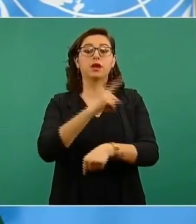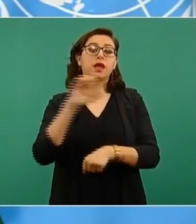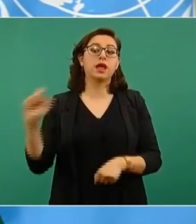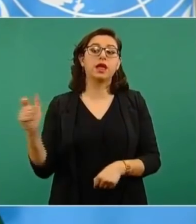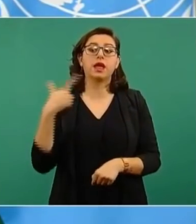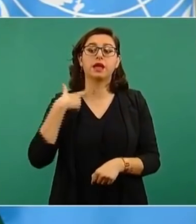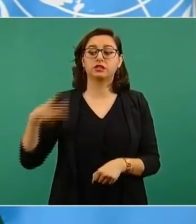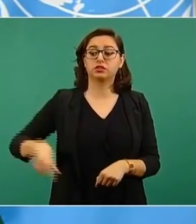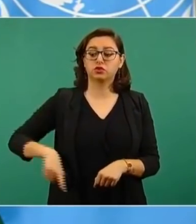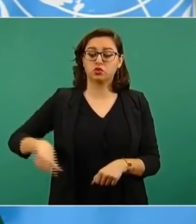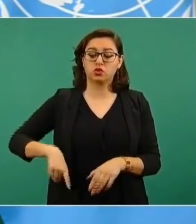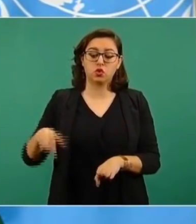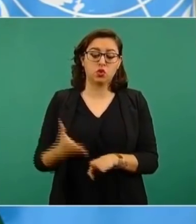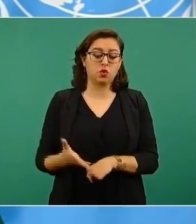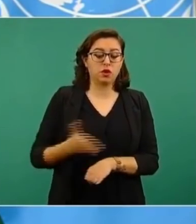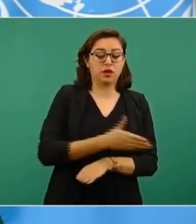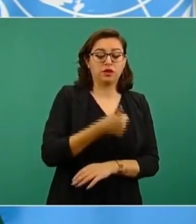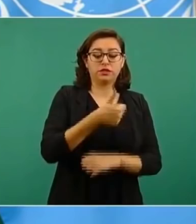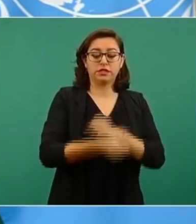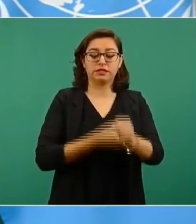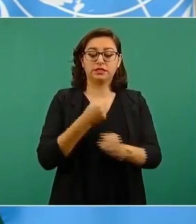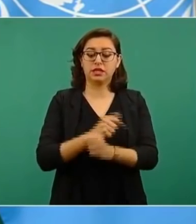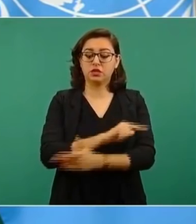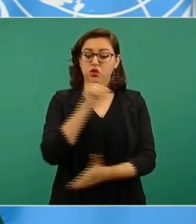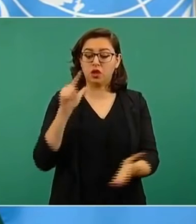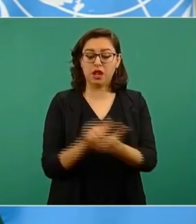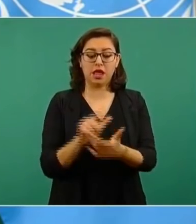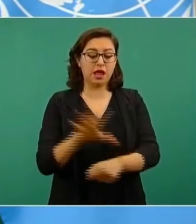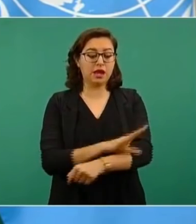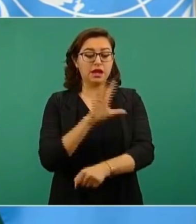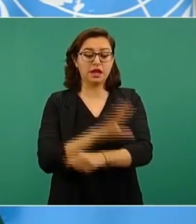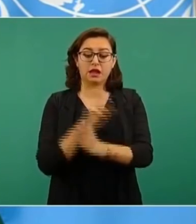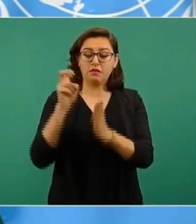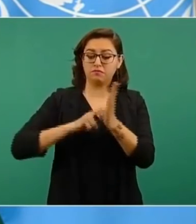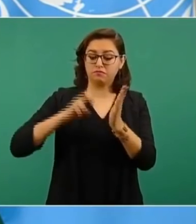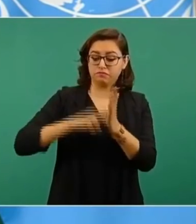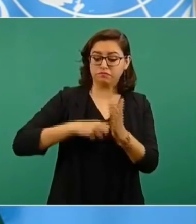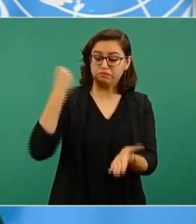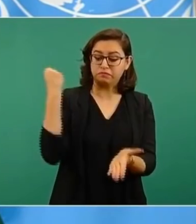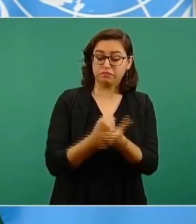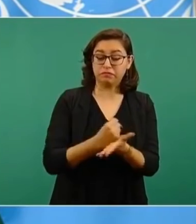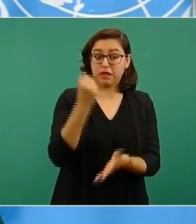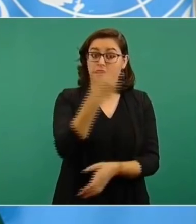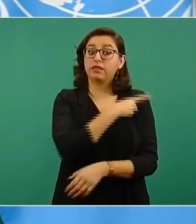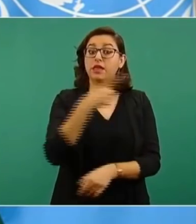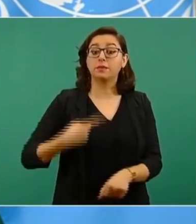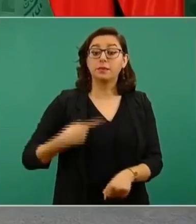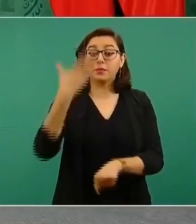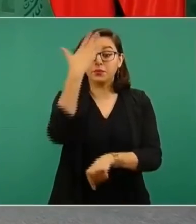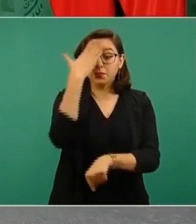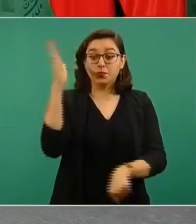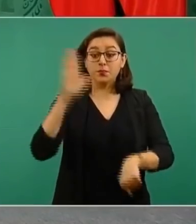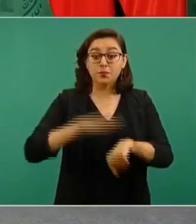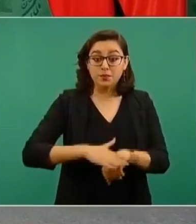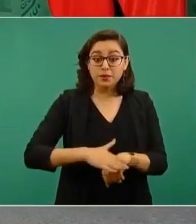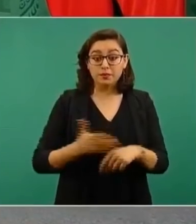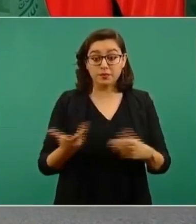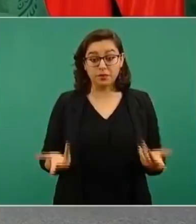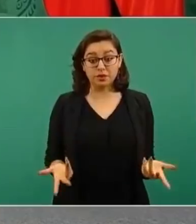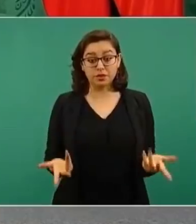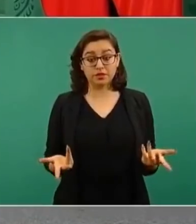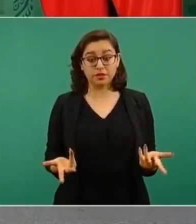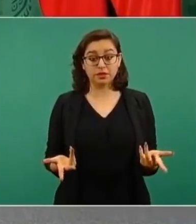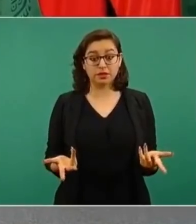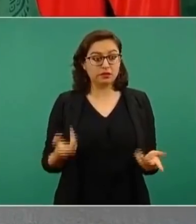energética que se aprobó, no lo olvidemos, porque no leo nada de eso en